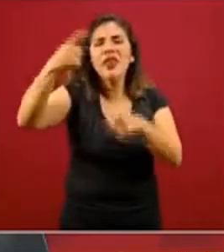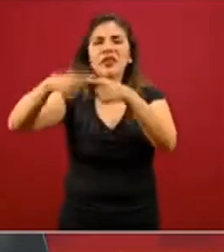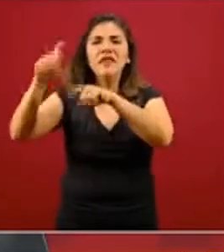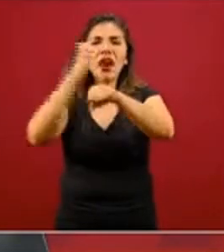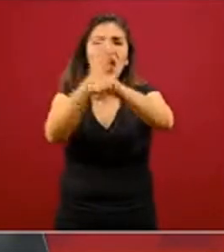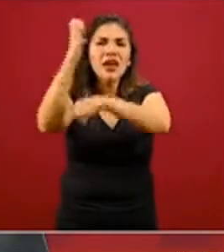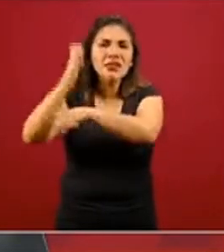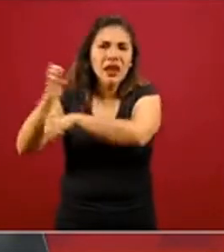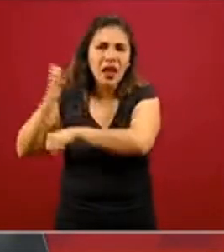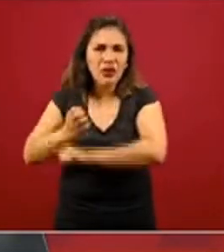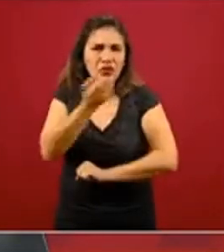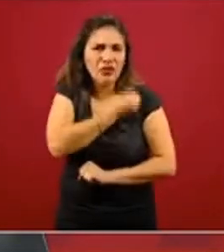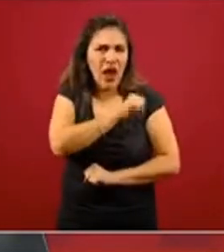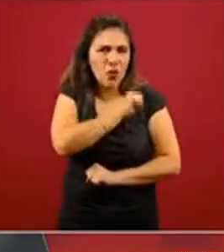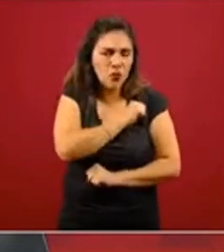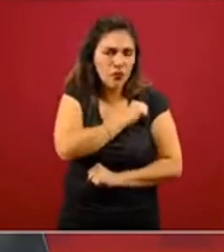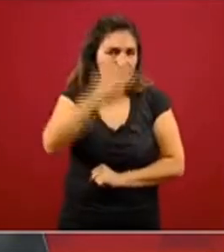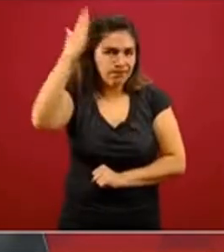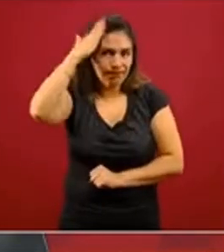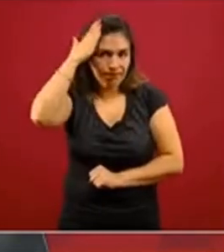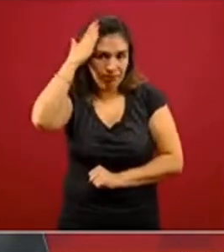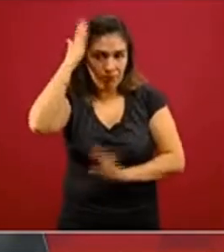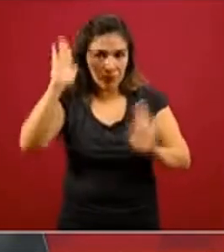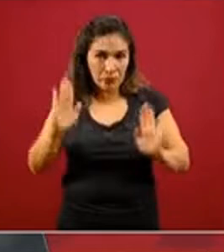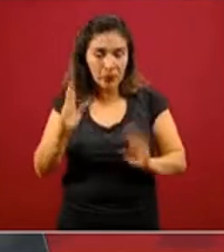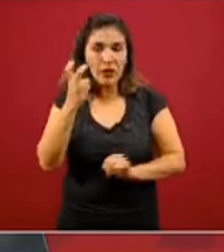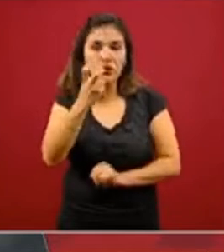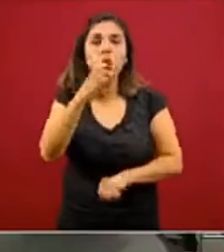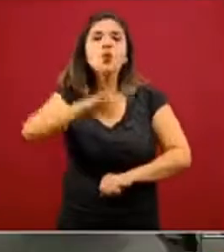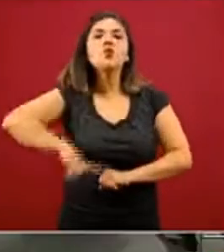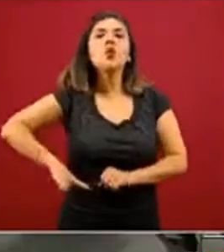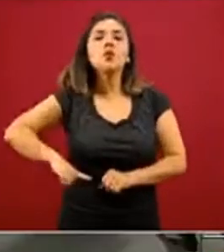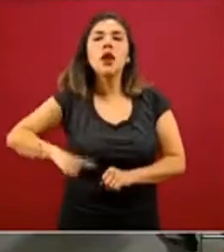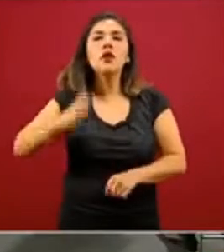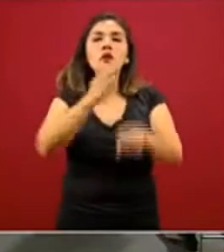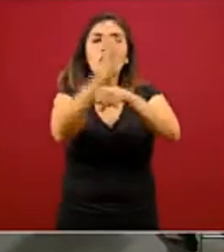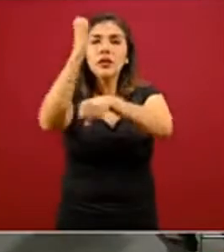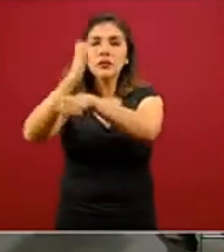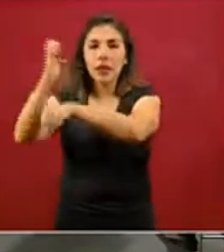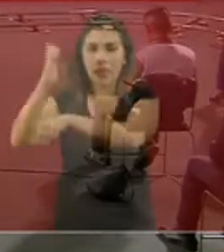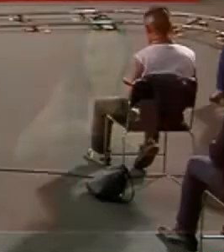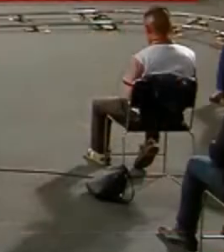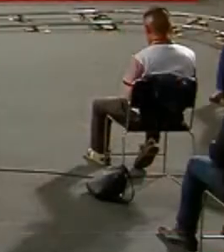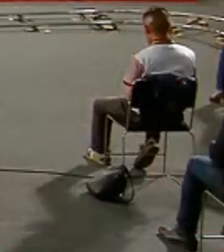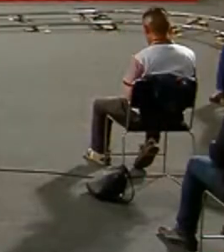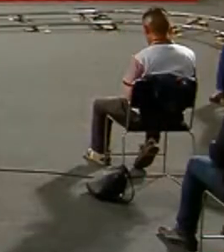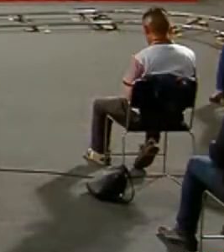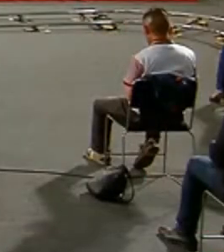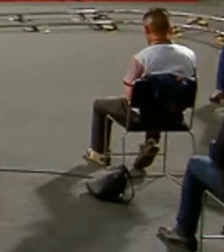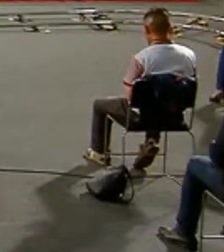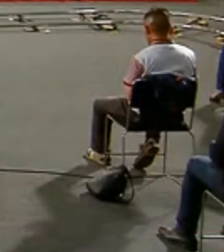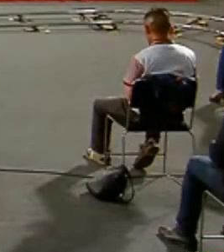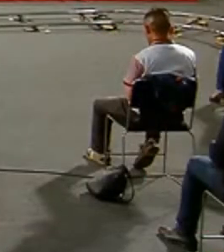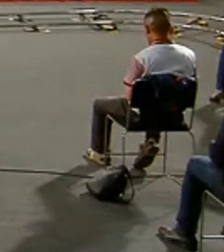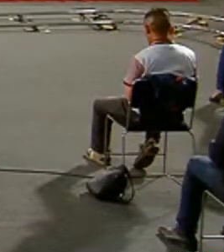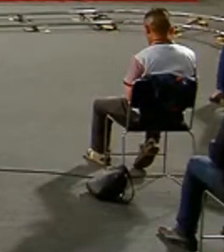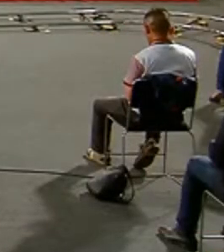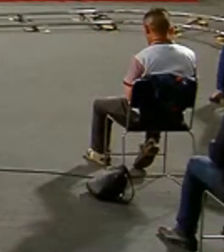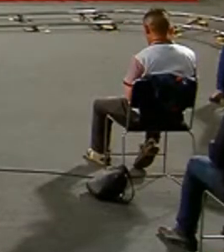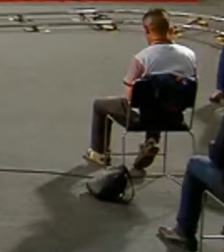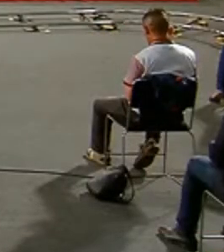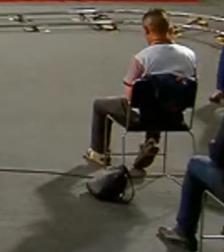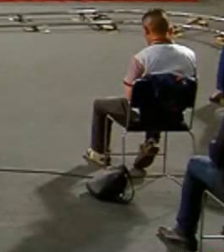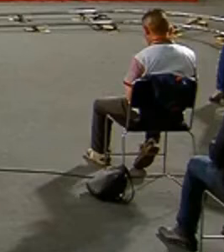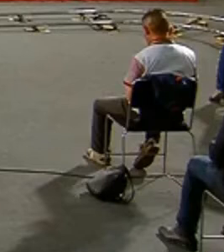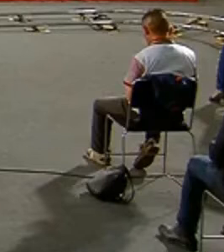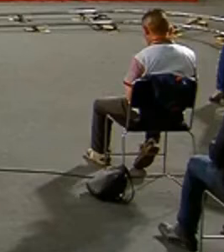autoridades sanitarias estatales, que son los gobiernos estatales, y ha funcionado de manera muy